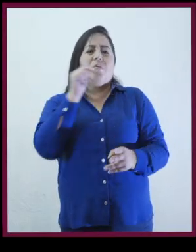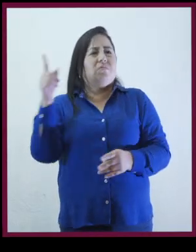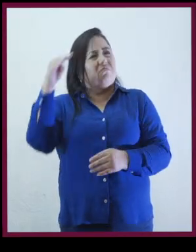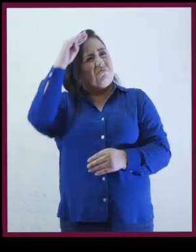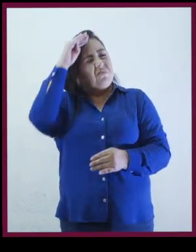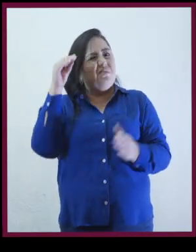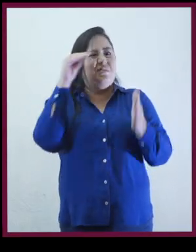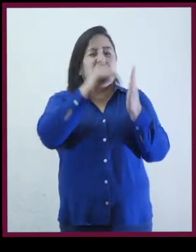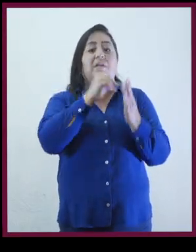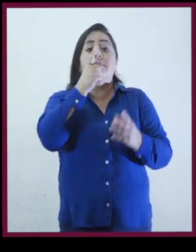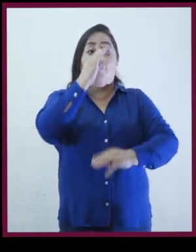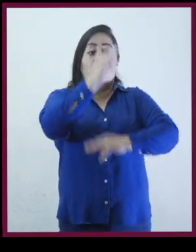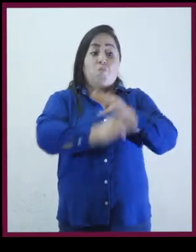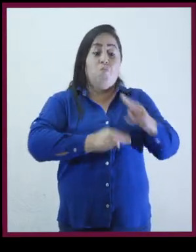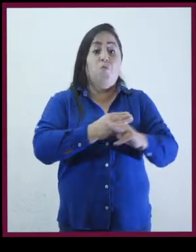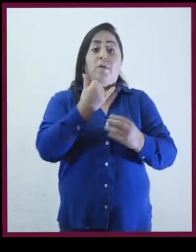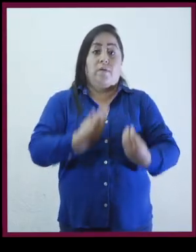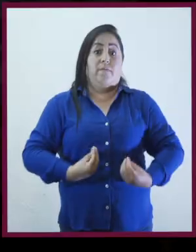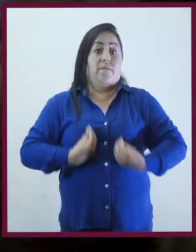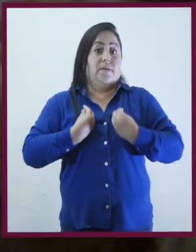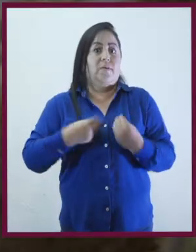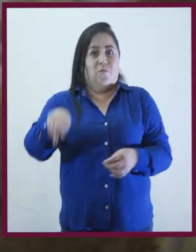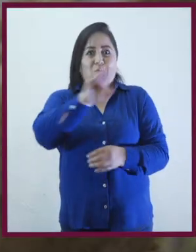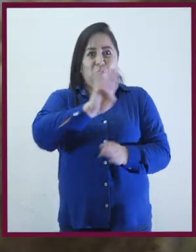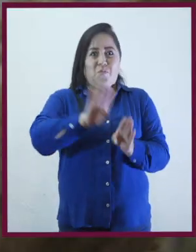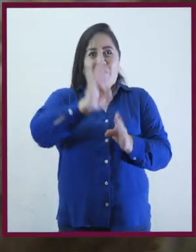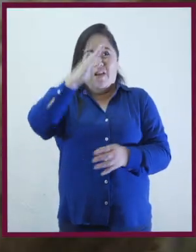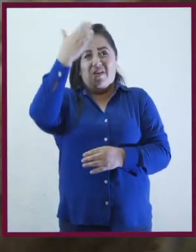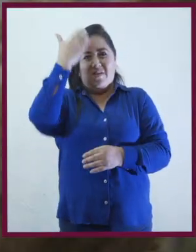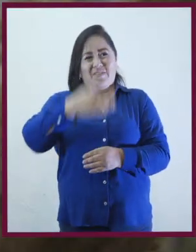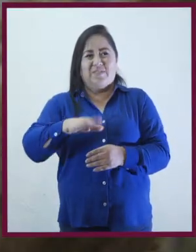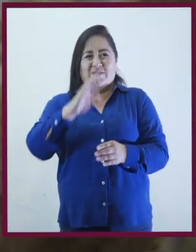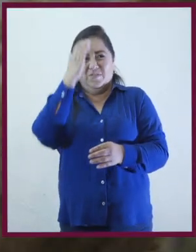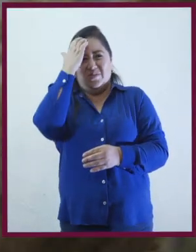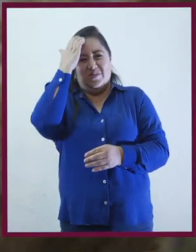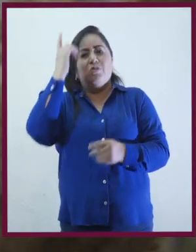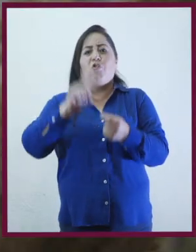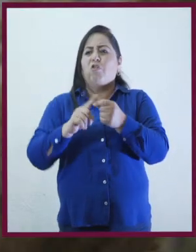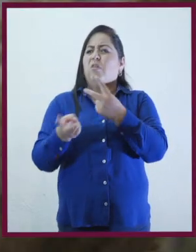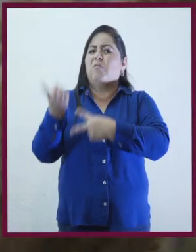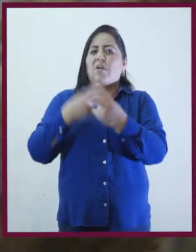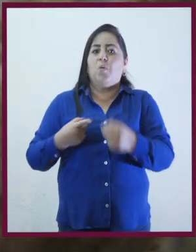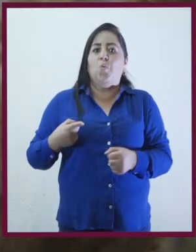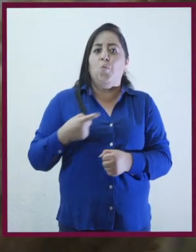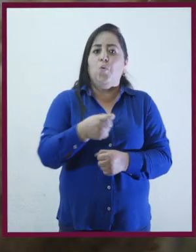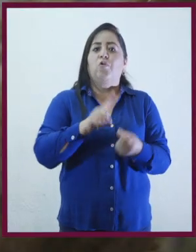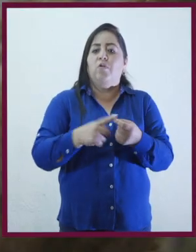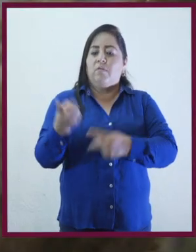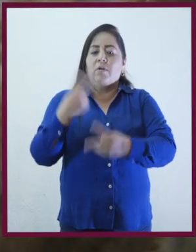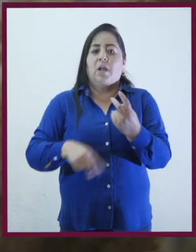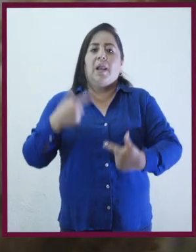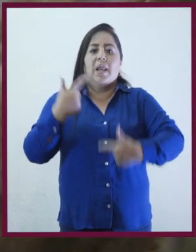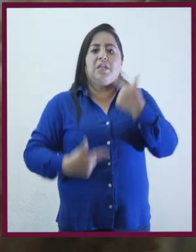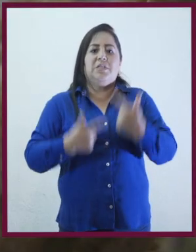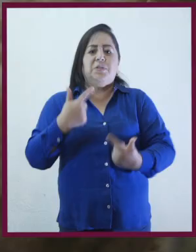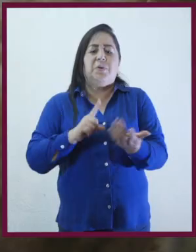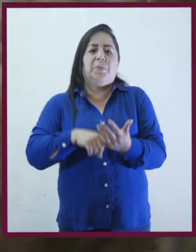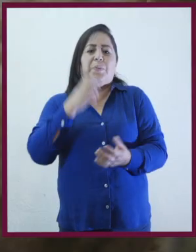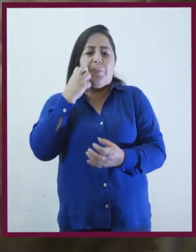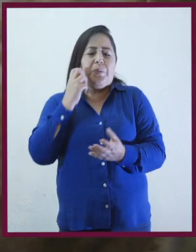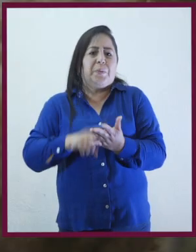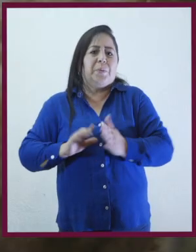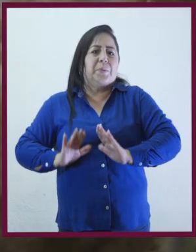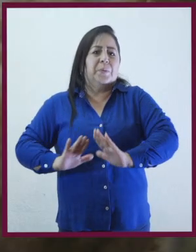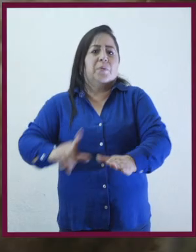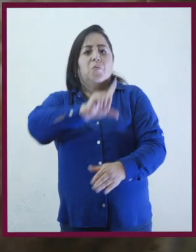teoría: que el mundo y la vida como la conocemos habían surgido de los gusanos que salían de la leche fermentada en su